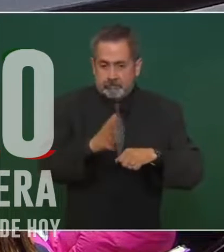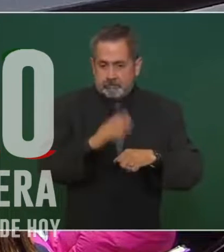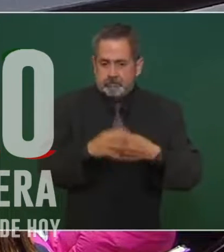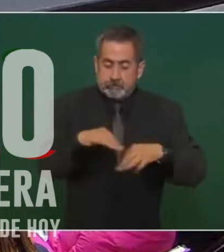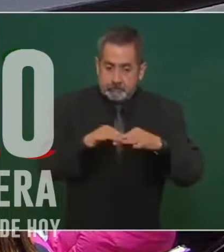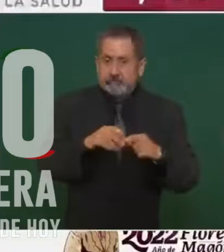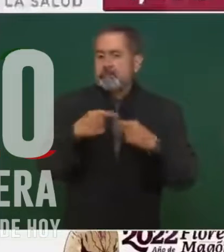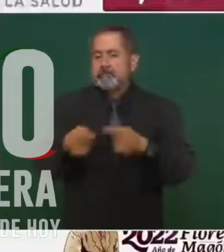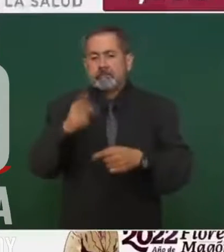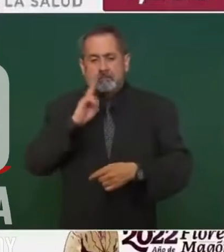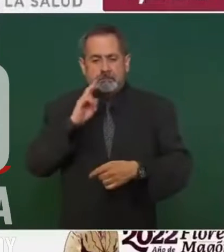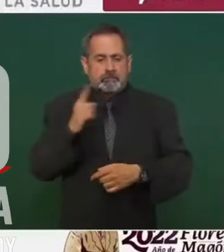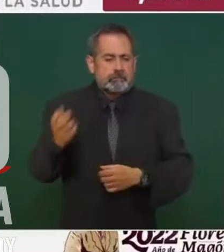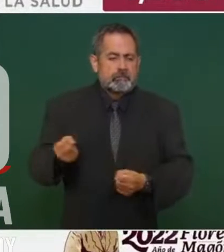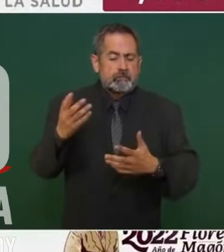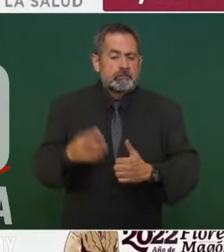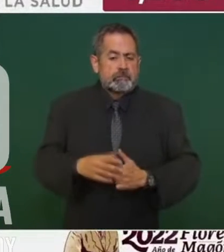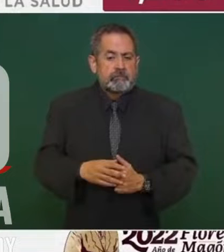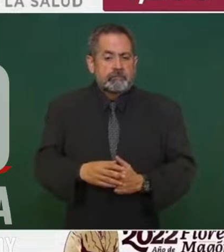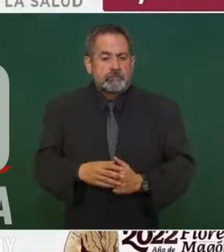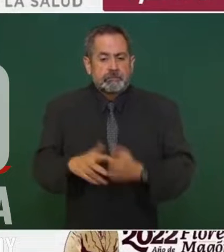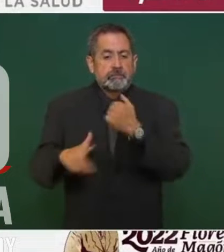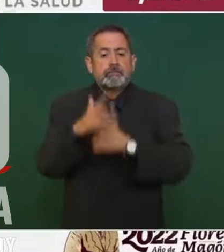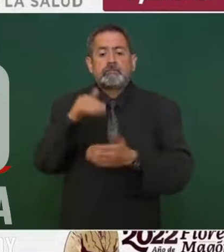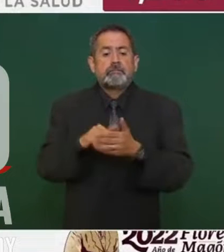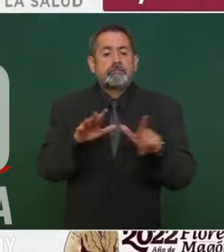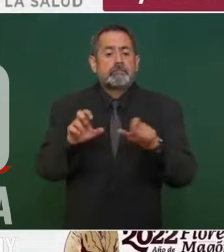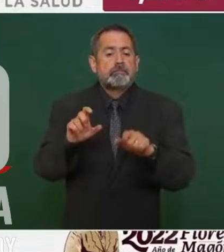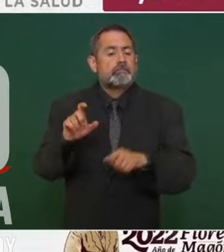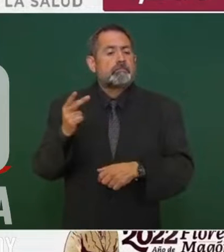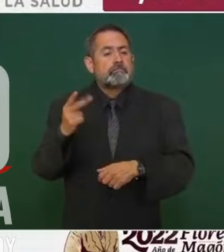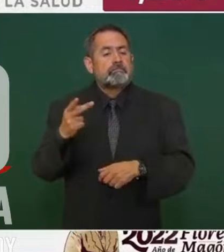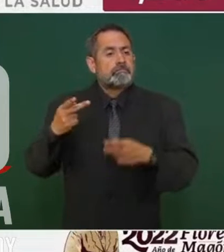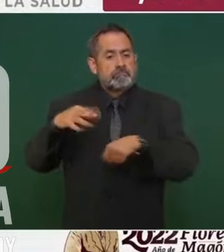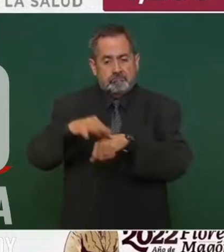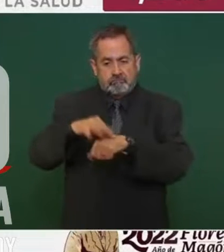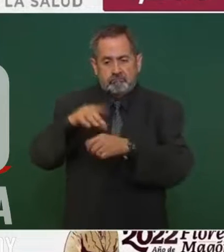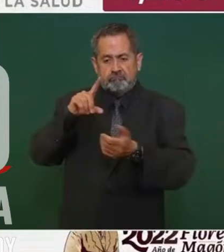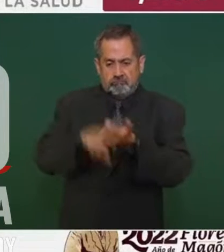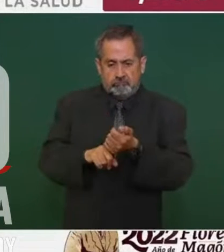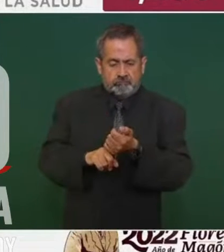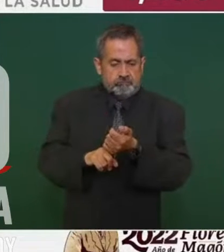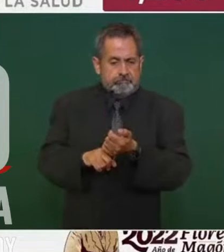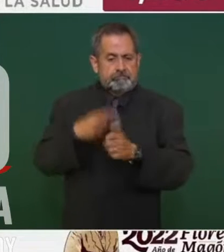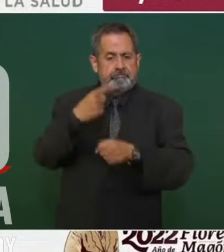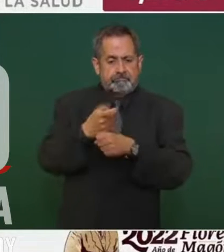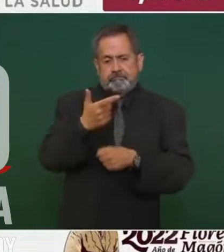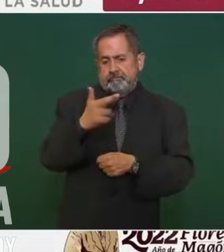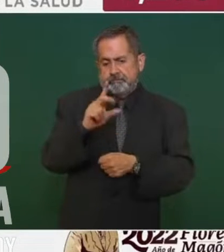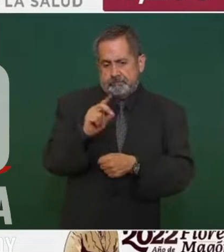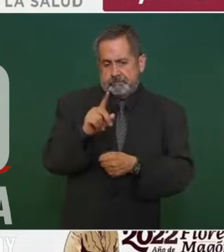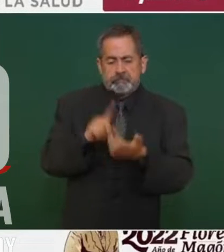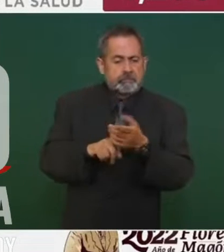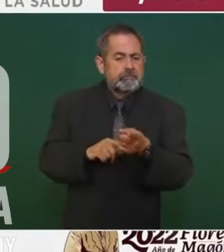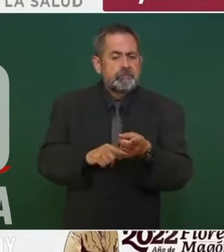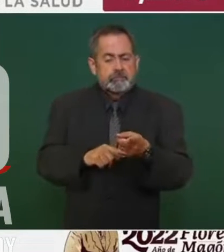muy importante. Contamos con 13,725 médicos internos de pregrado en este año y como